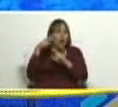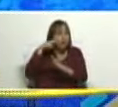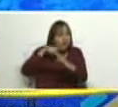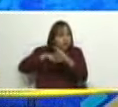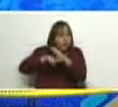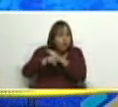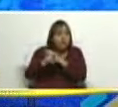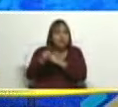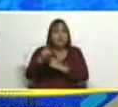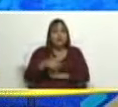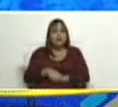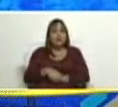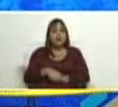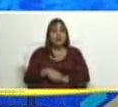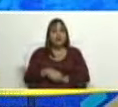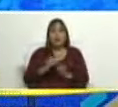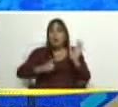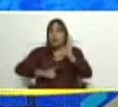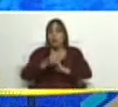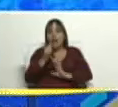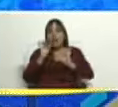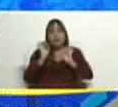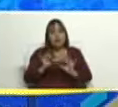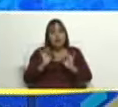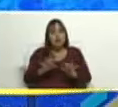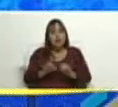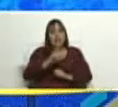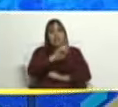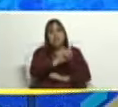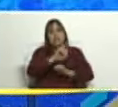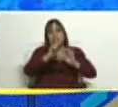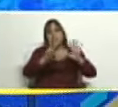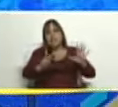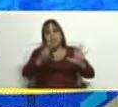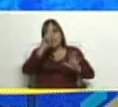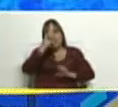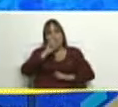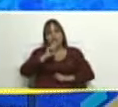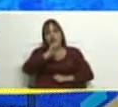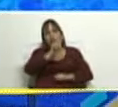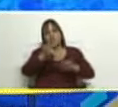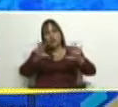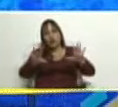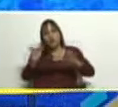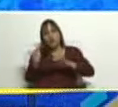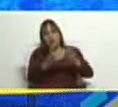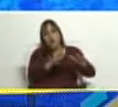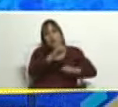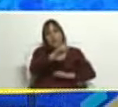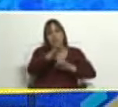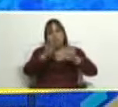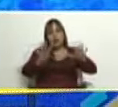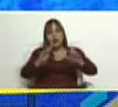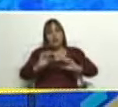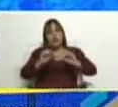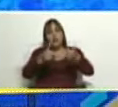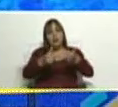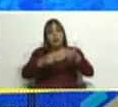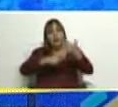Y en los momentos más duros del 17, el 18, el 19, arrancamos con esta acción, el plan